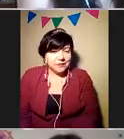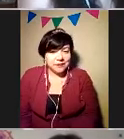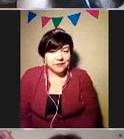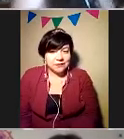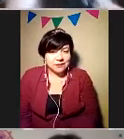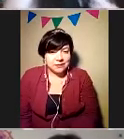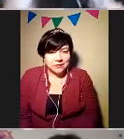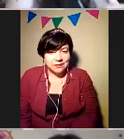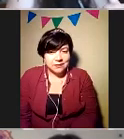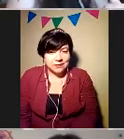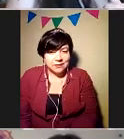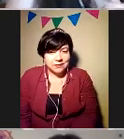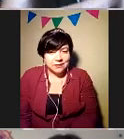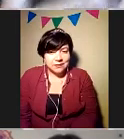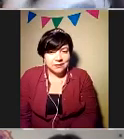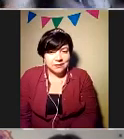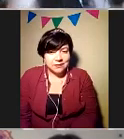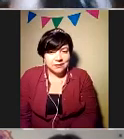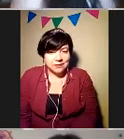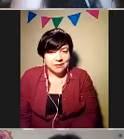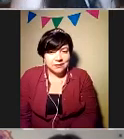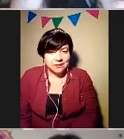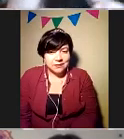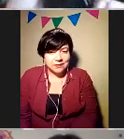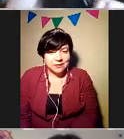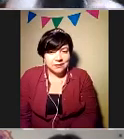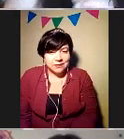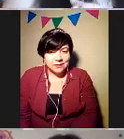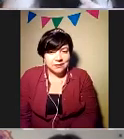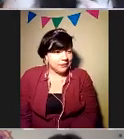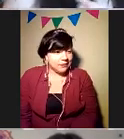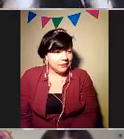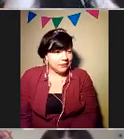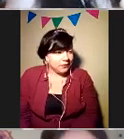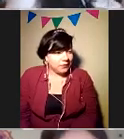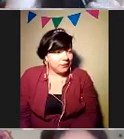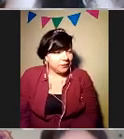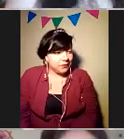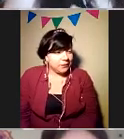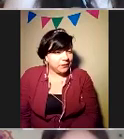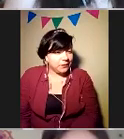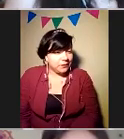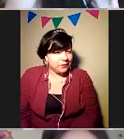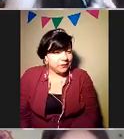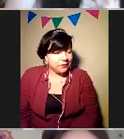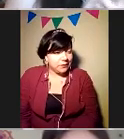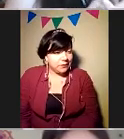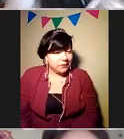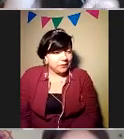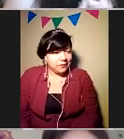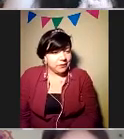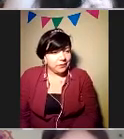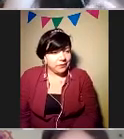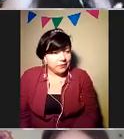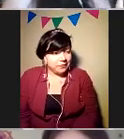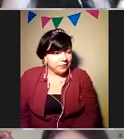impacto ambiental de la industria de la moda. Se centra más que nada en las aguas de los ríos, especialmente en Asia. Un muy buen